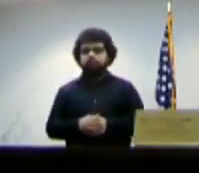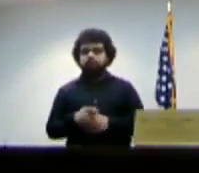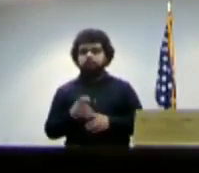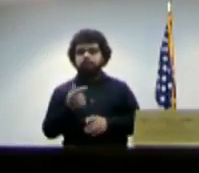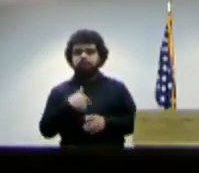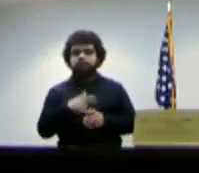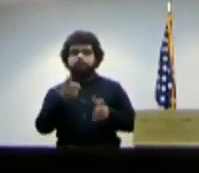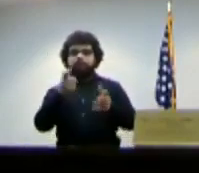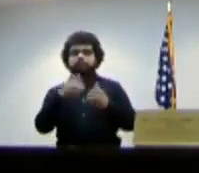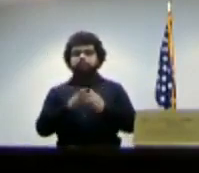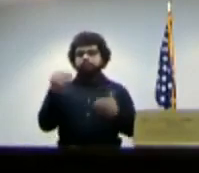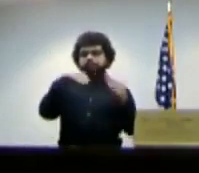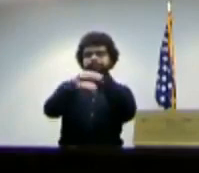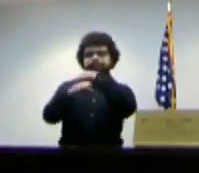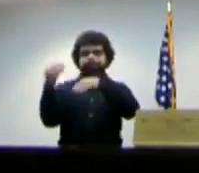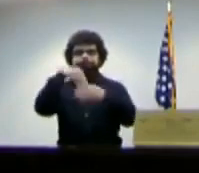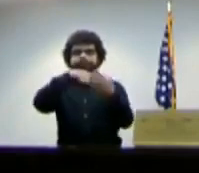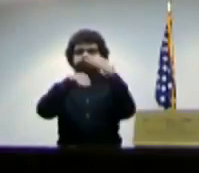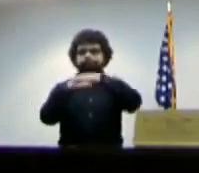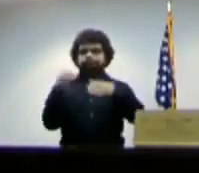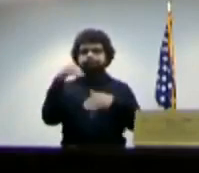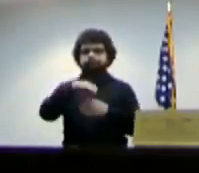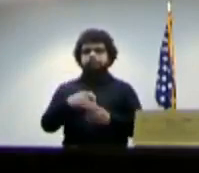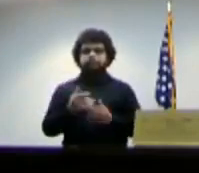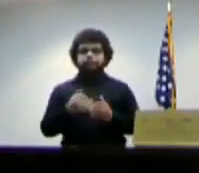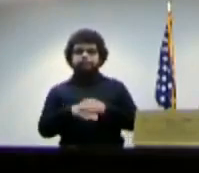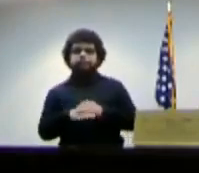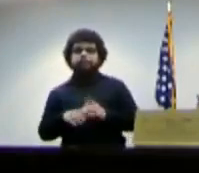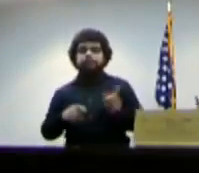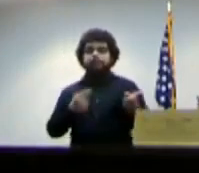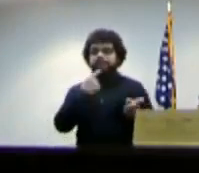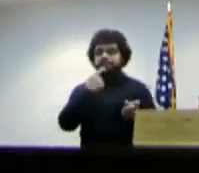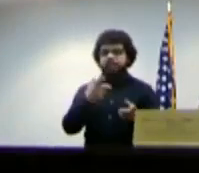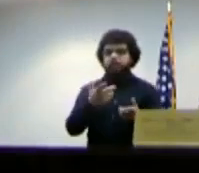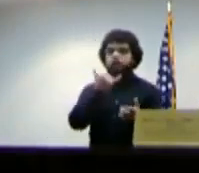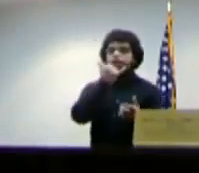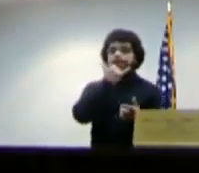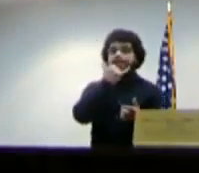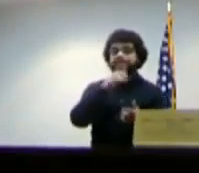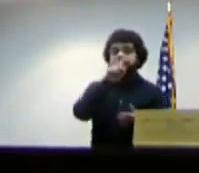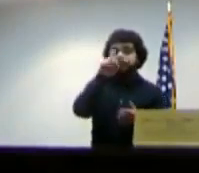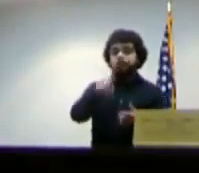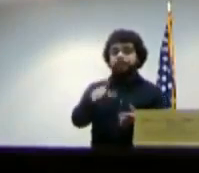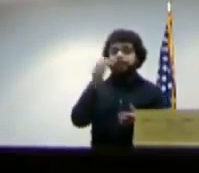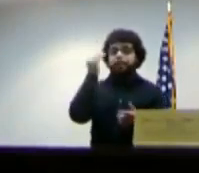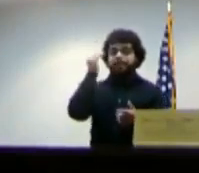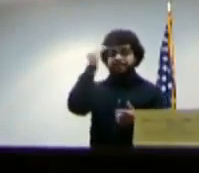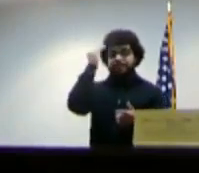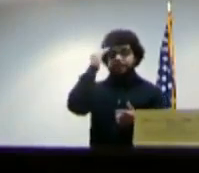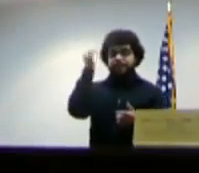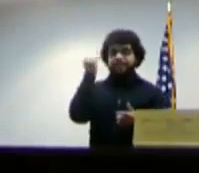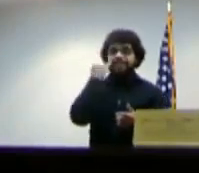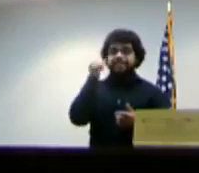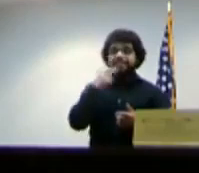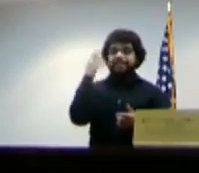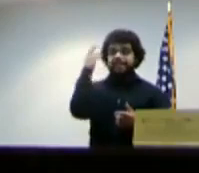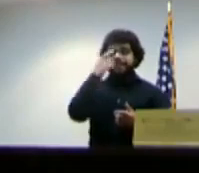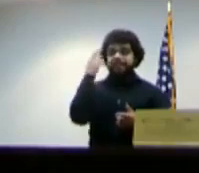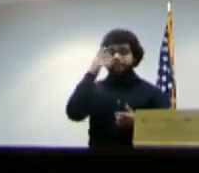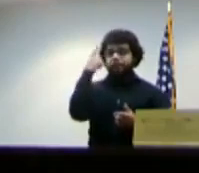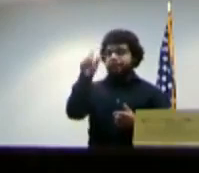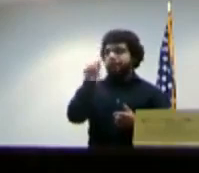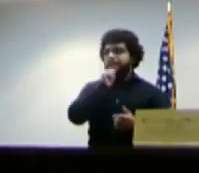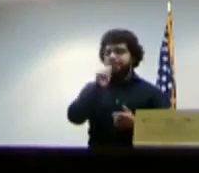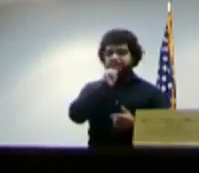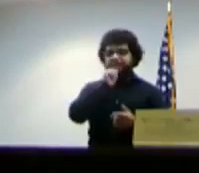Las torres de enfriamiento fueron destruidas. Lo que pasa es que el compañero quiere hacerle esa pregunta para decir que hay razón para privatizar.